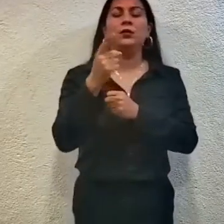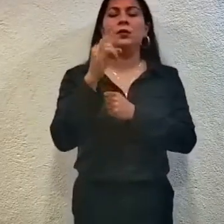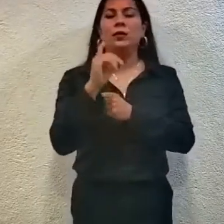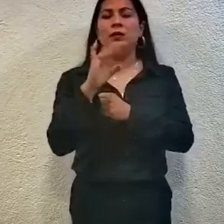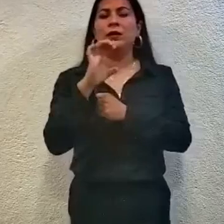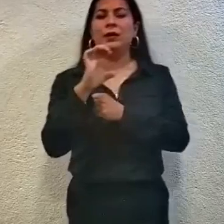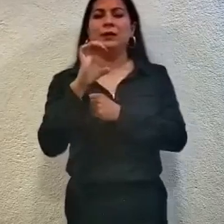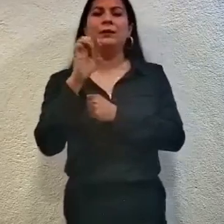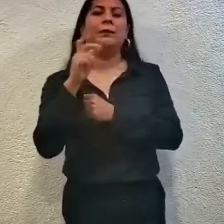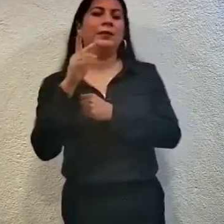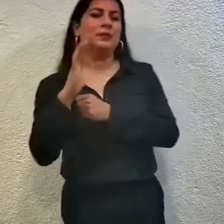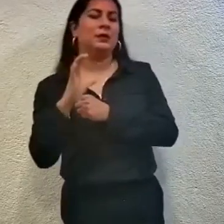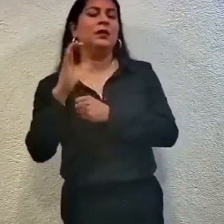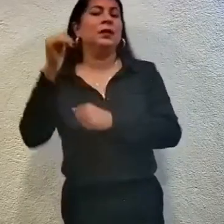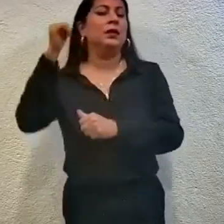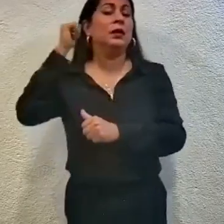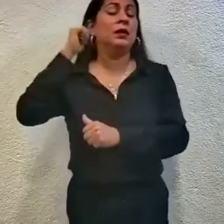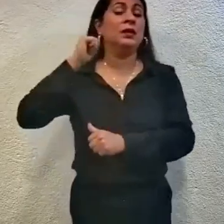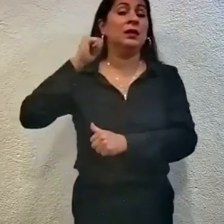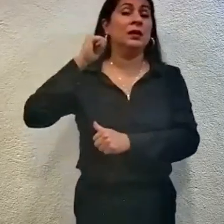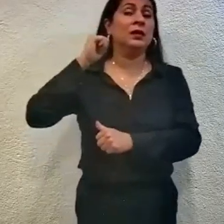IEPC. La autoridad